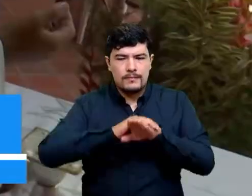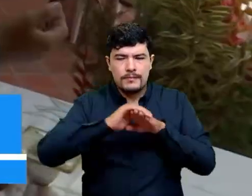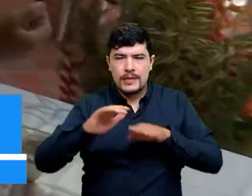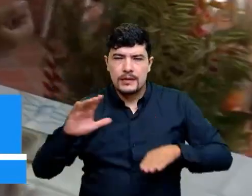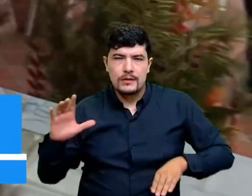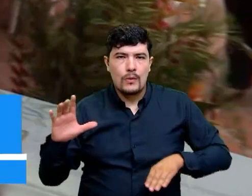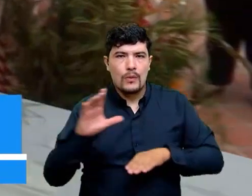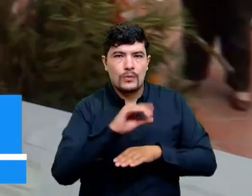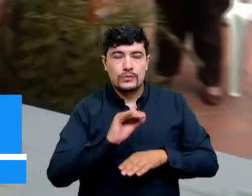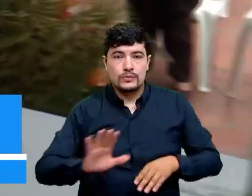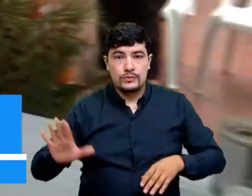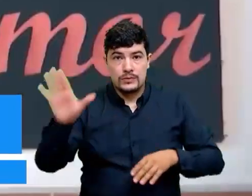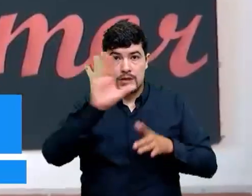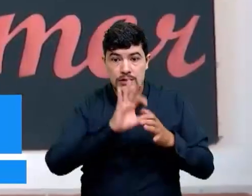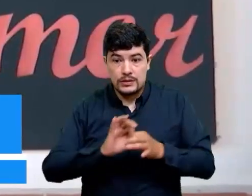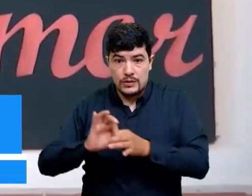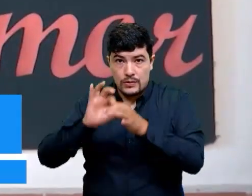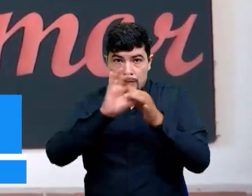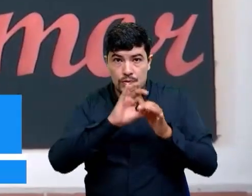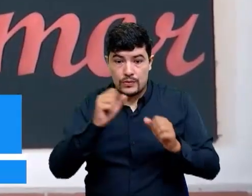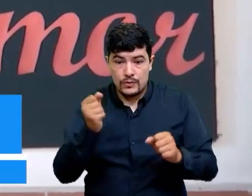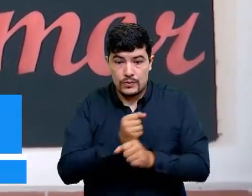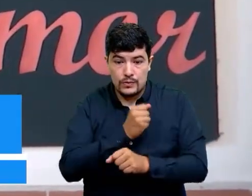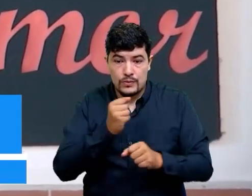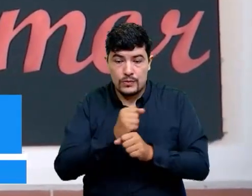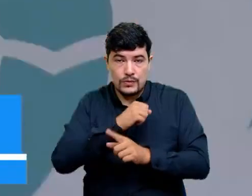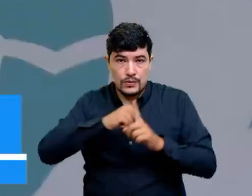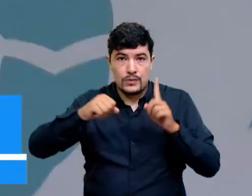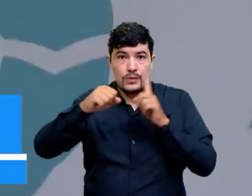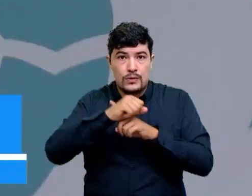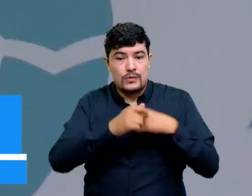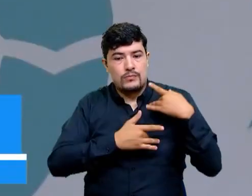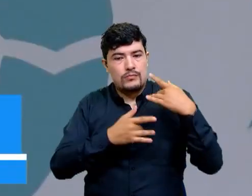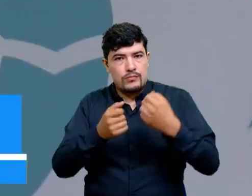para todos es a que se unan a esta labor social y aporten con su granito de arena.